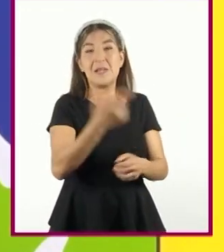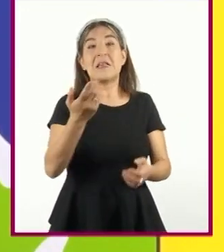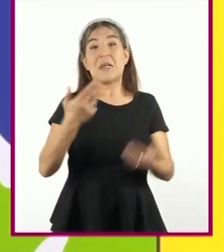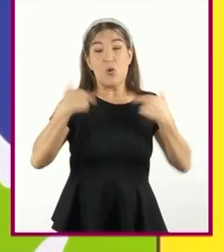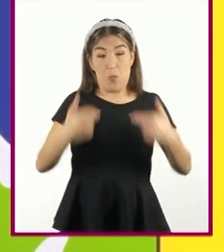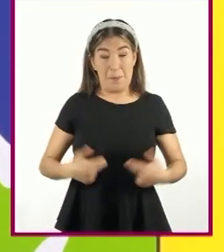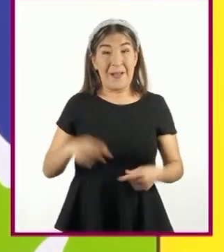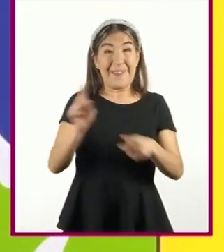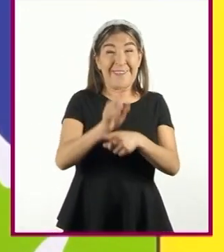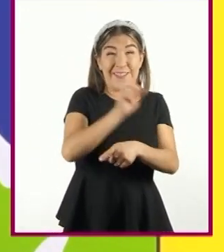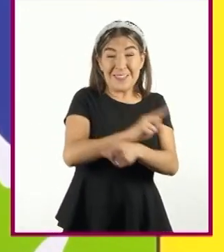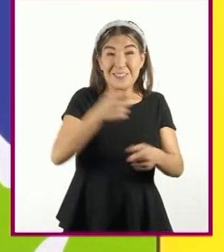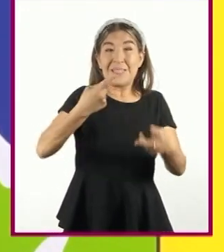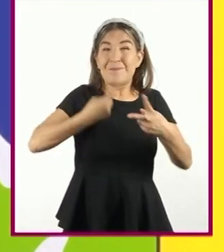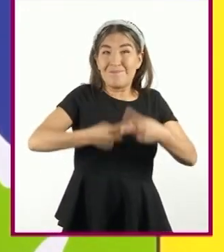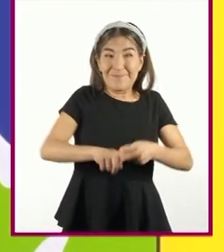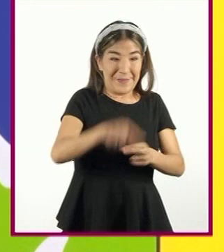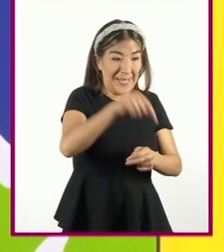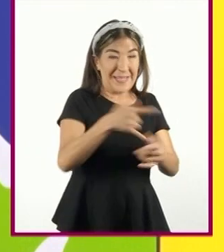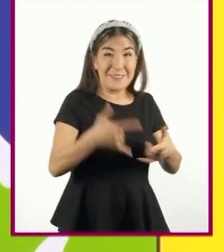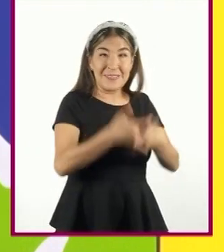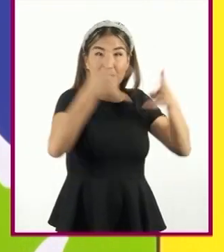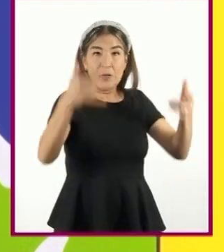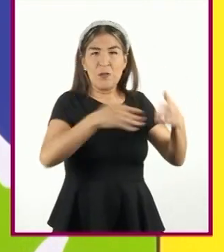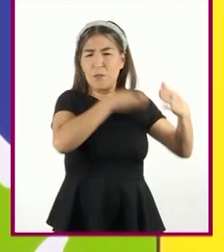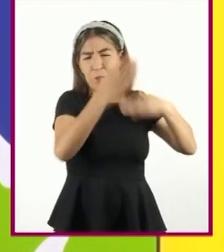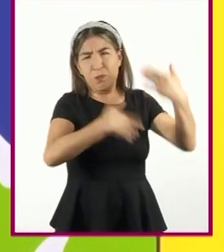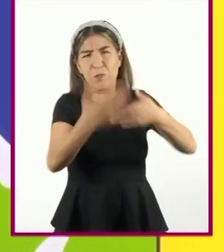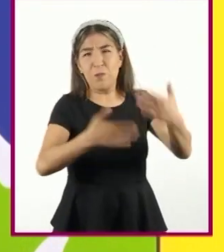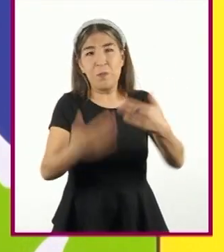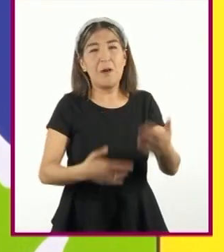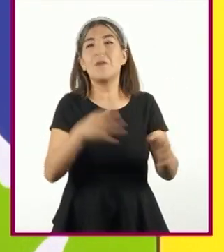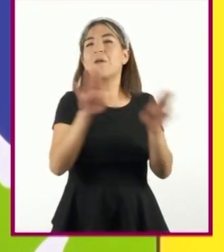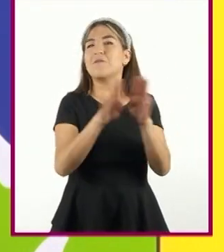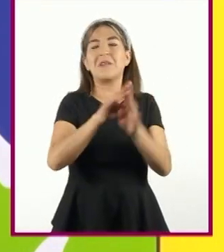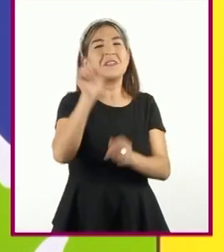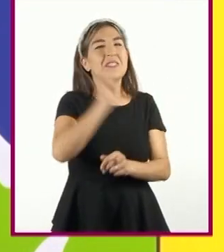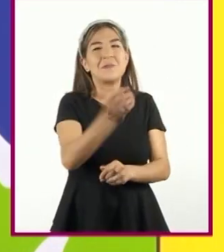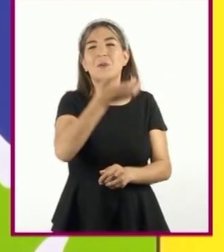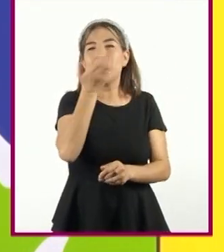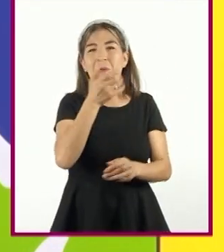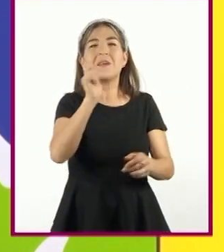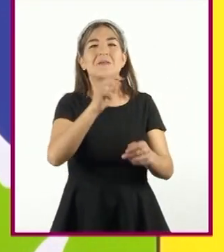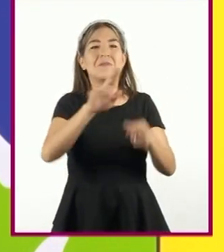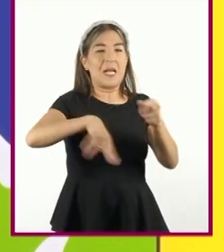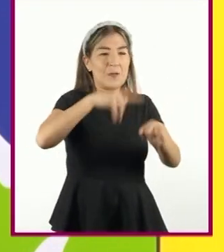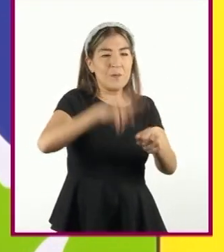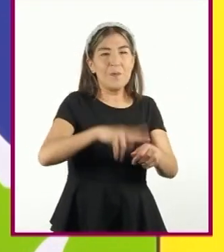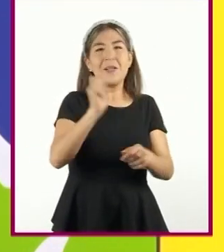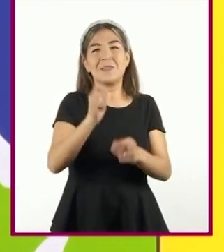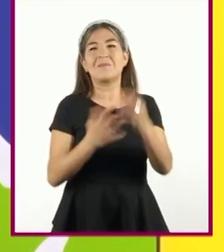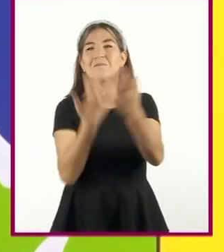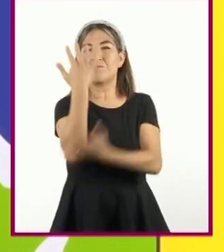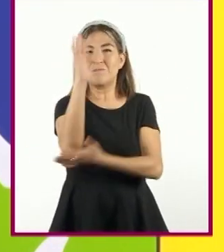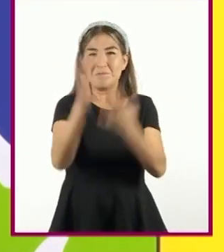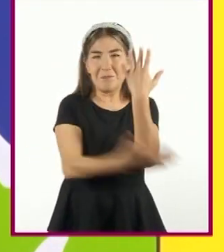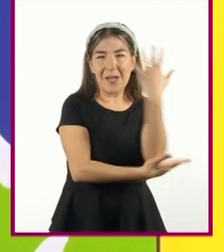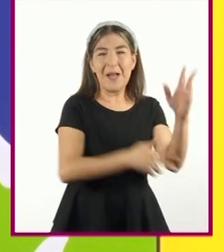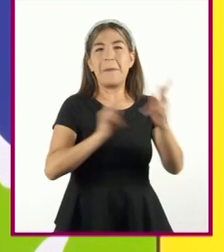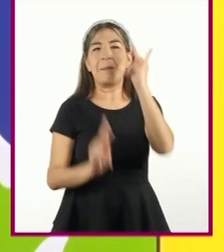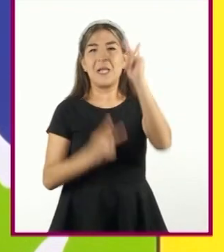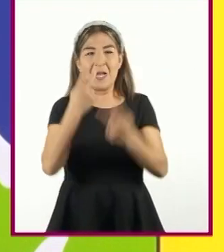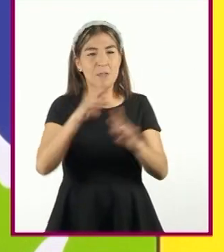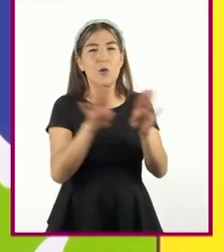el inicio de la historia, hemos tenido interacción con la naturaleza. Con el tiempo, aprendimos primero